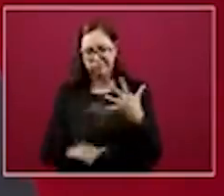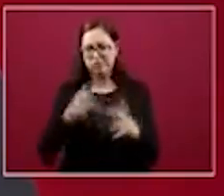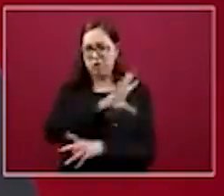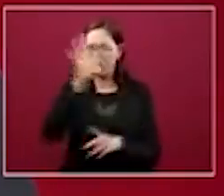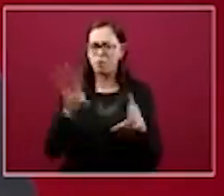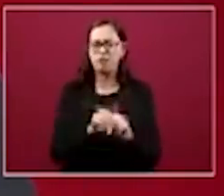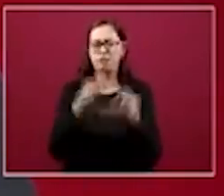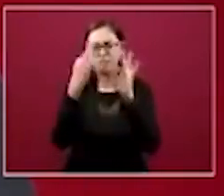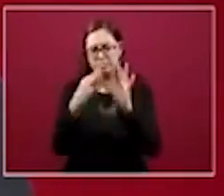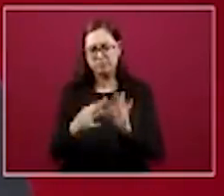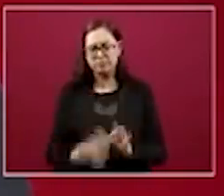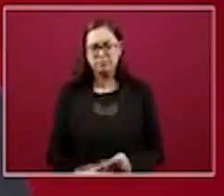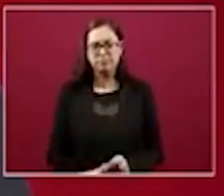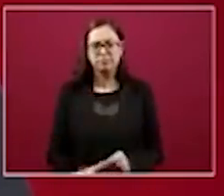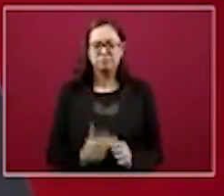y